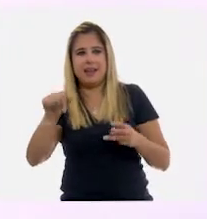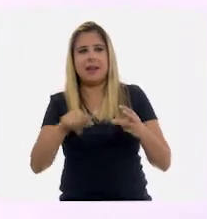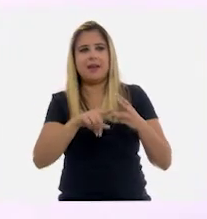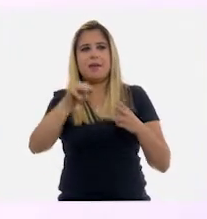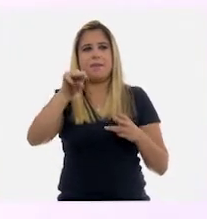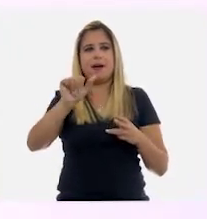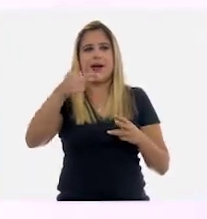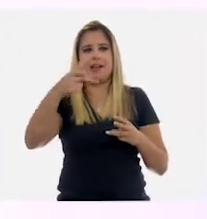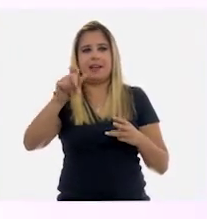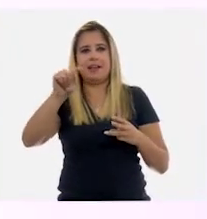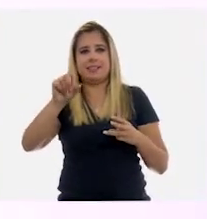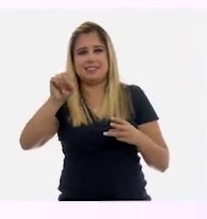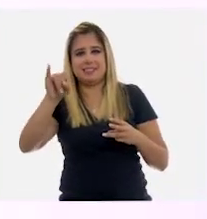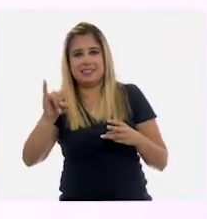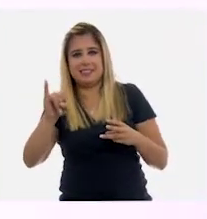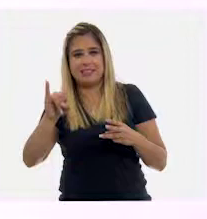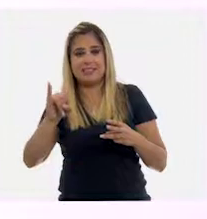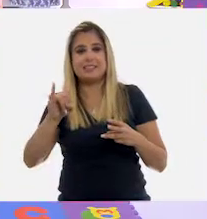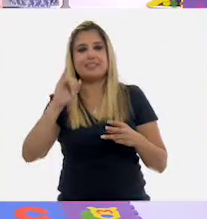majeche.